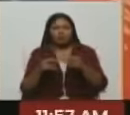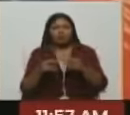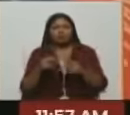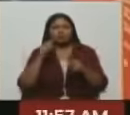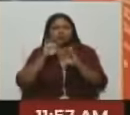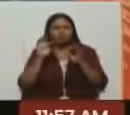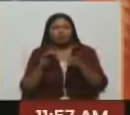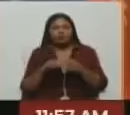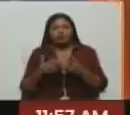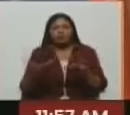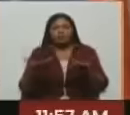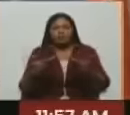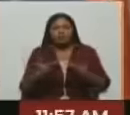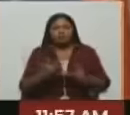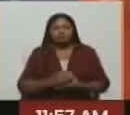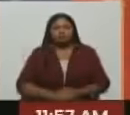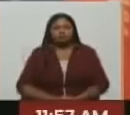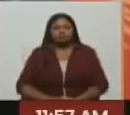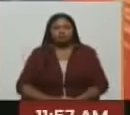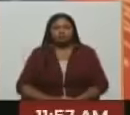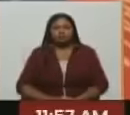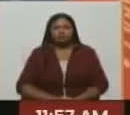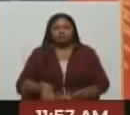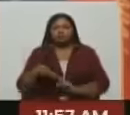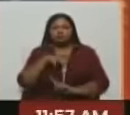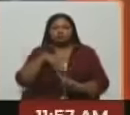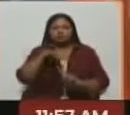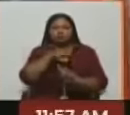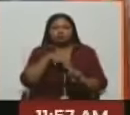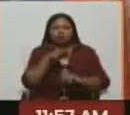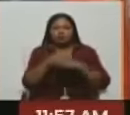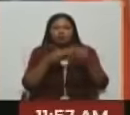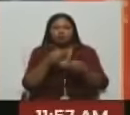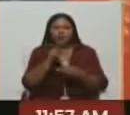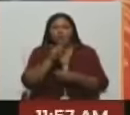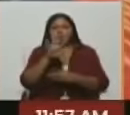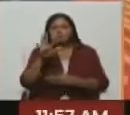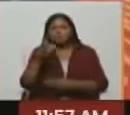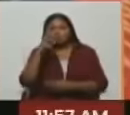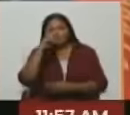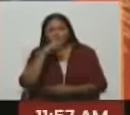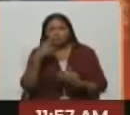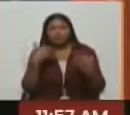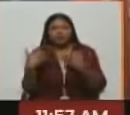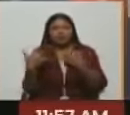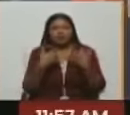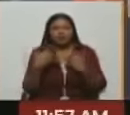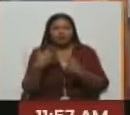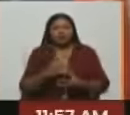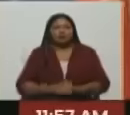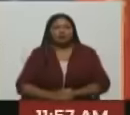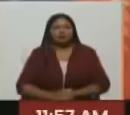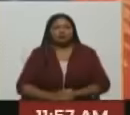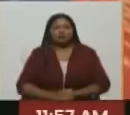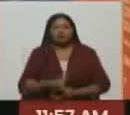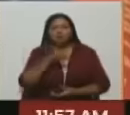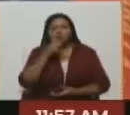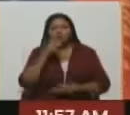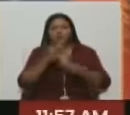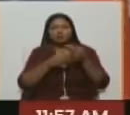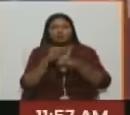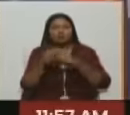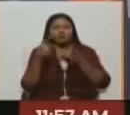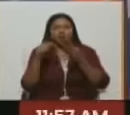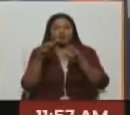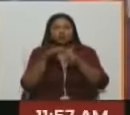inoculado, inyectado, el lavado de cerebro durante 25 años de guerras sucias, de